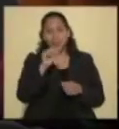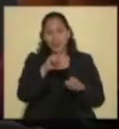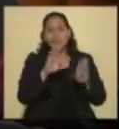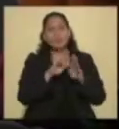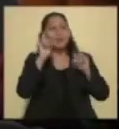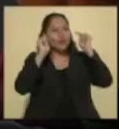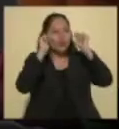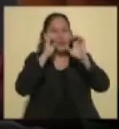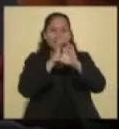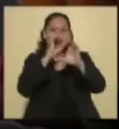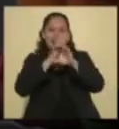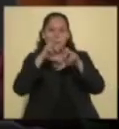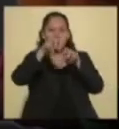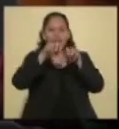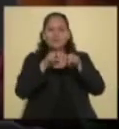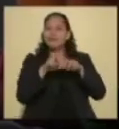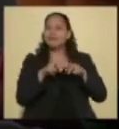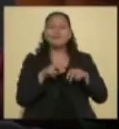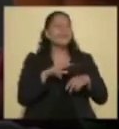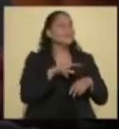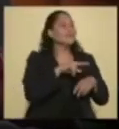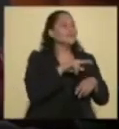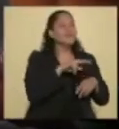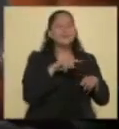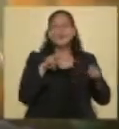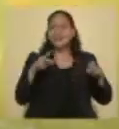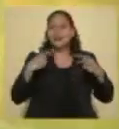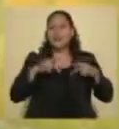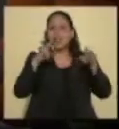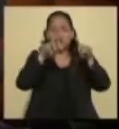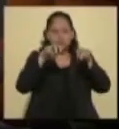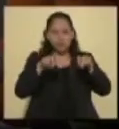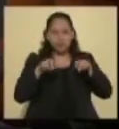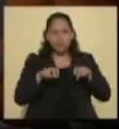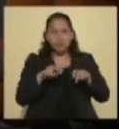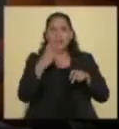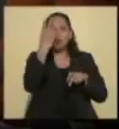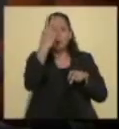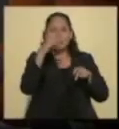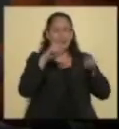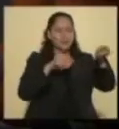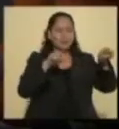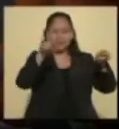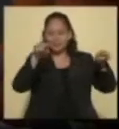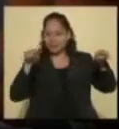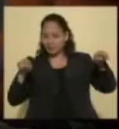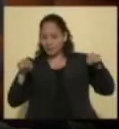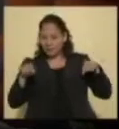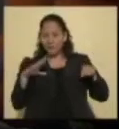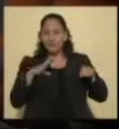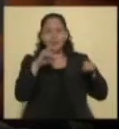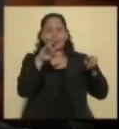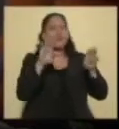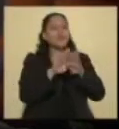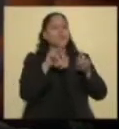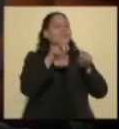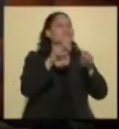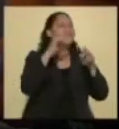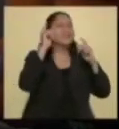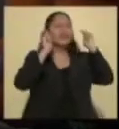los turibuses con más clientela. Lanzamos cuatro rutas del turibús y sobre todo que